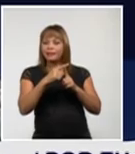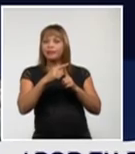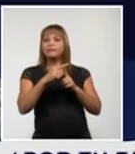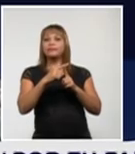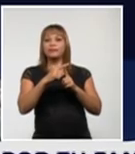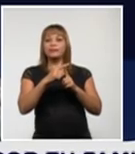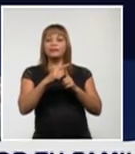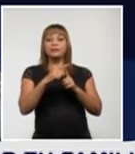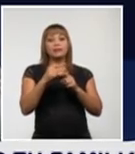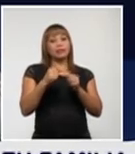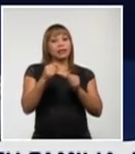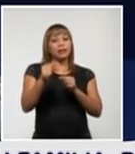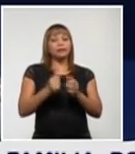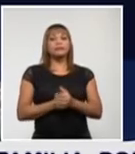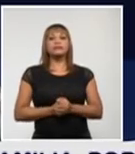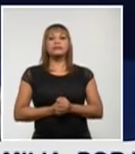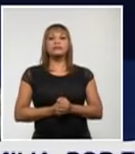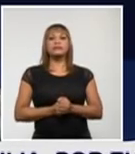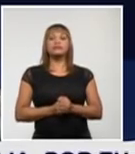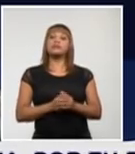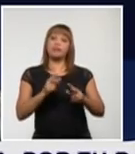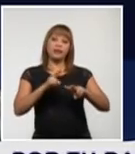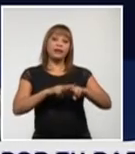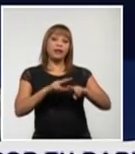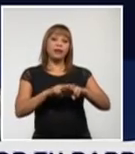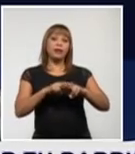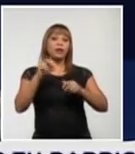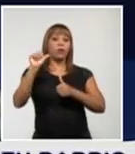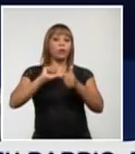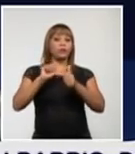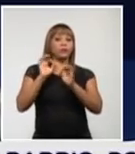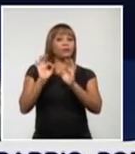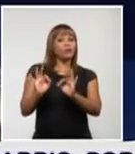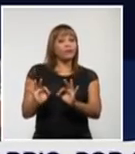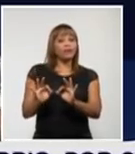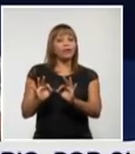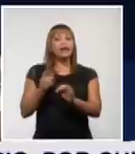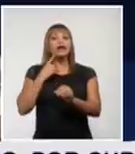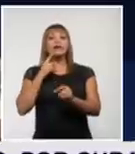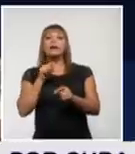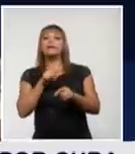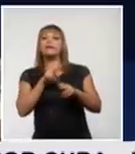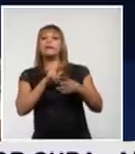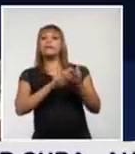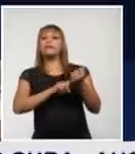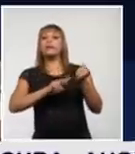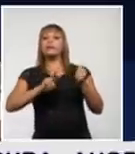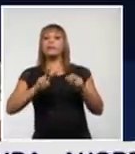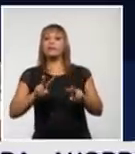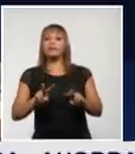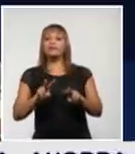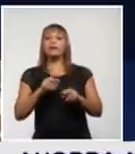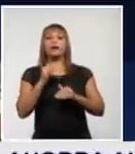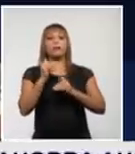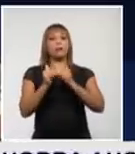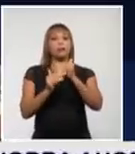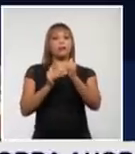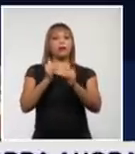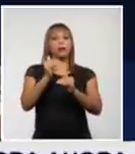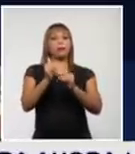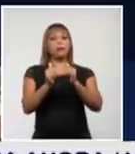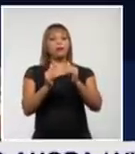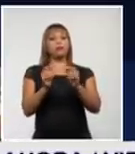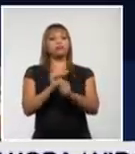poco más allá, y La Habana con su comportamiento, pues es una provincia que va a ir logrando